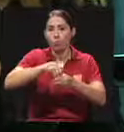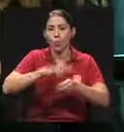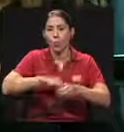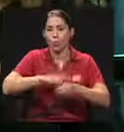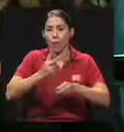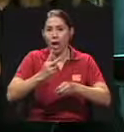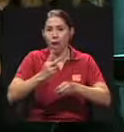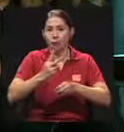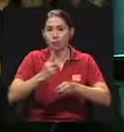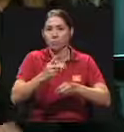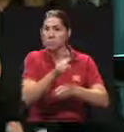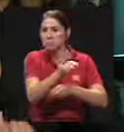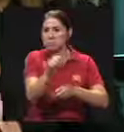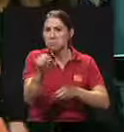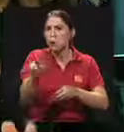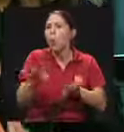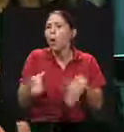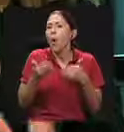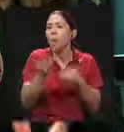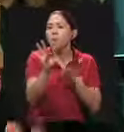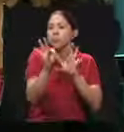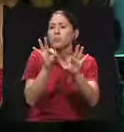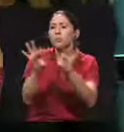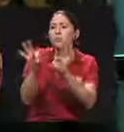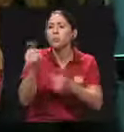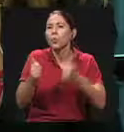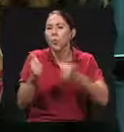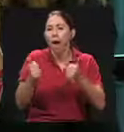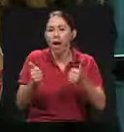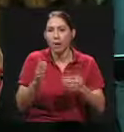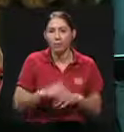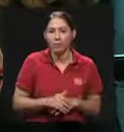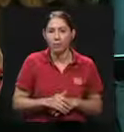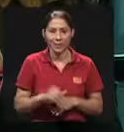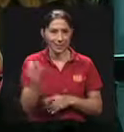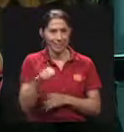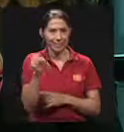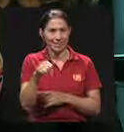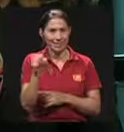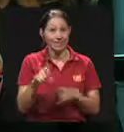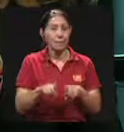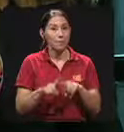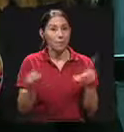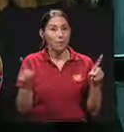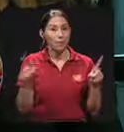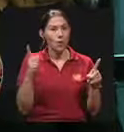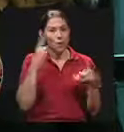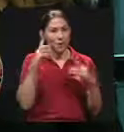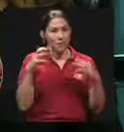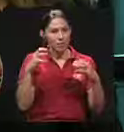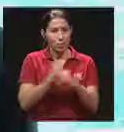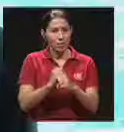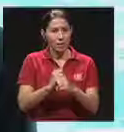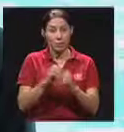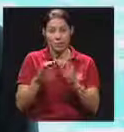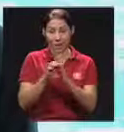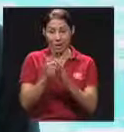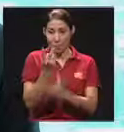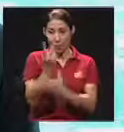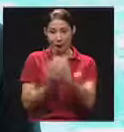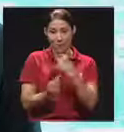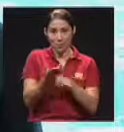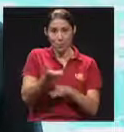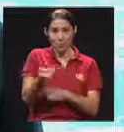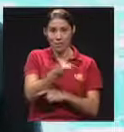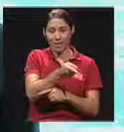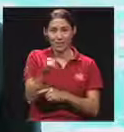medidas que tienen que tomar para hacer la mejor elección? Porque son varias las opciones. Sí, claro. Pero digamos, para resumir la idea, si yo combino las